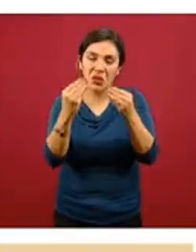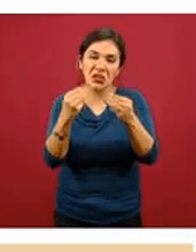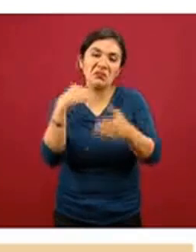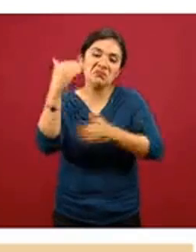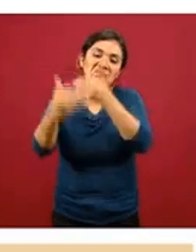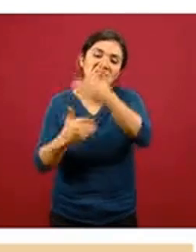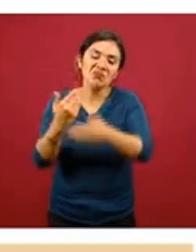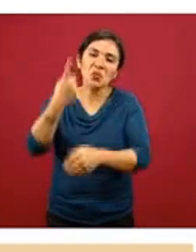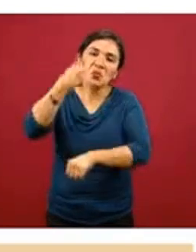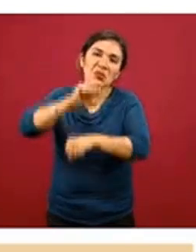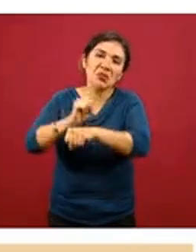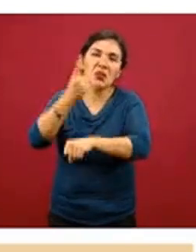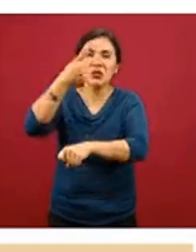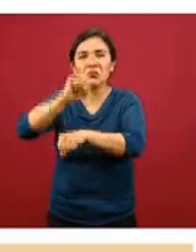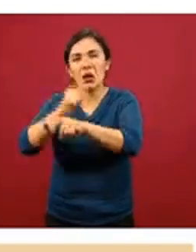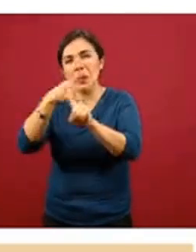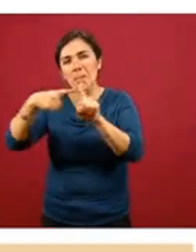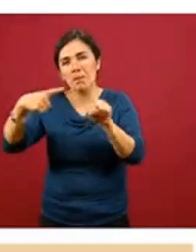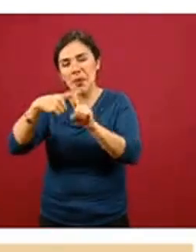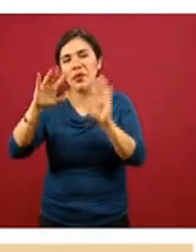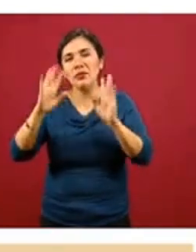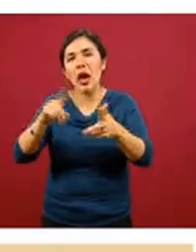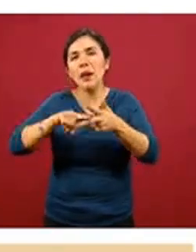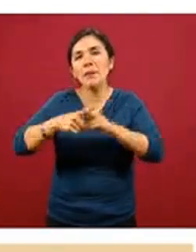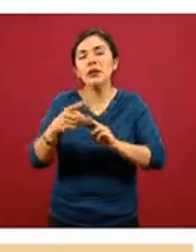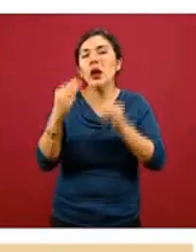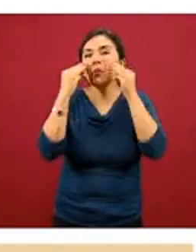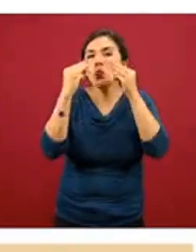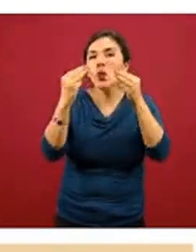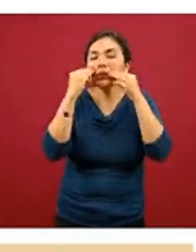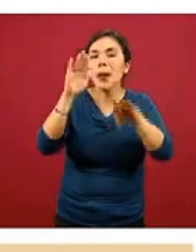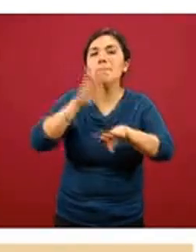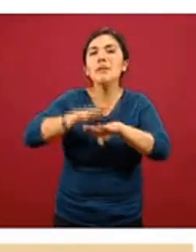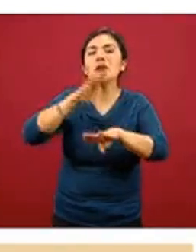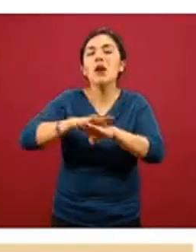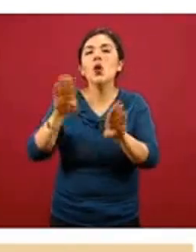menos dentro de una semana, semana y media, cuando se empiecen a